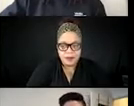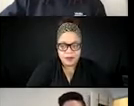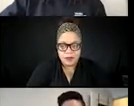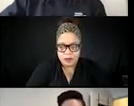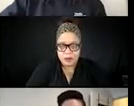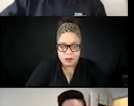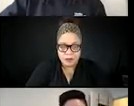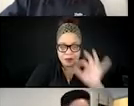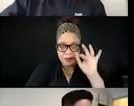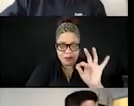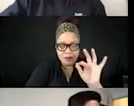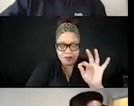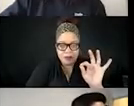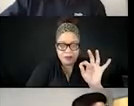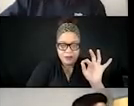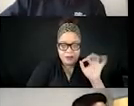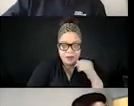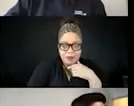en soria